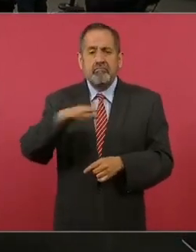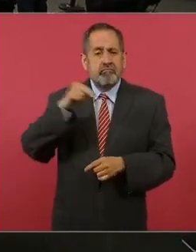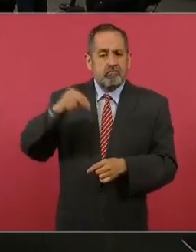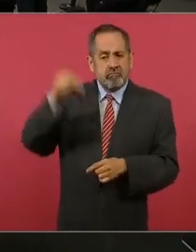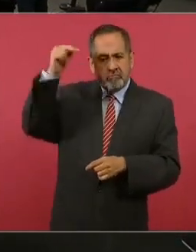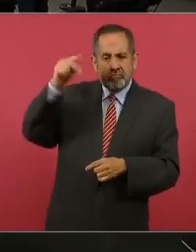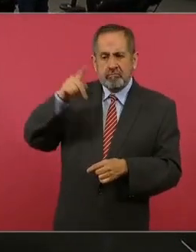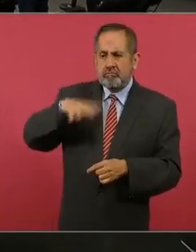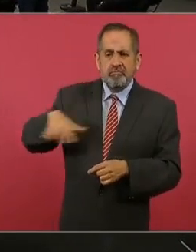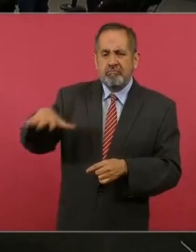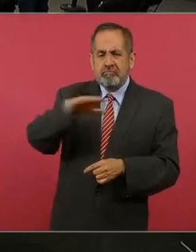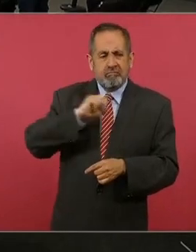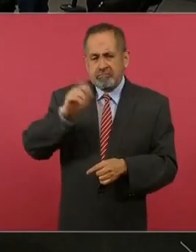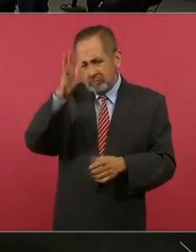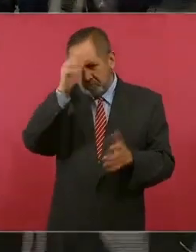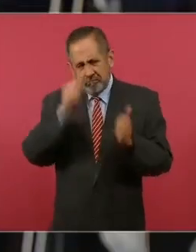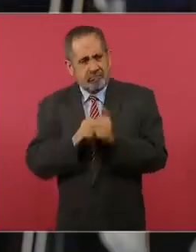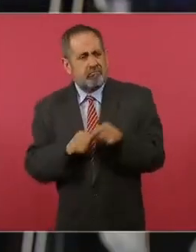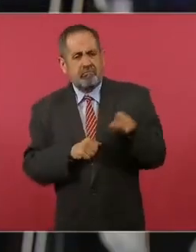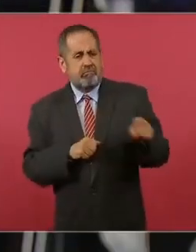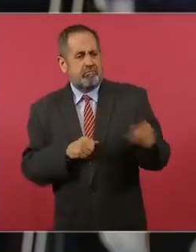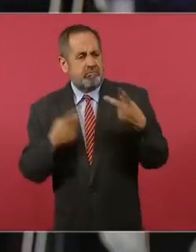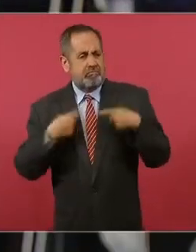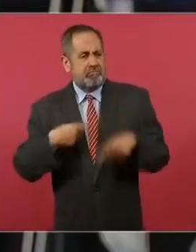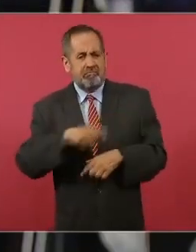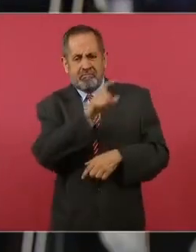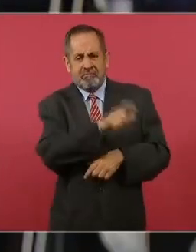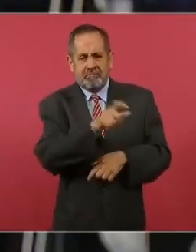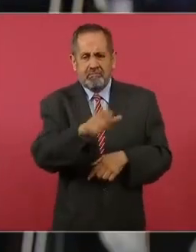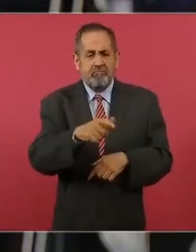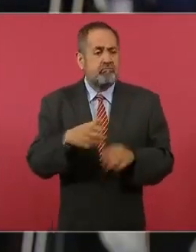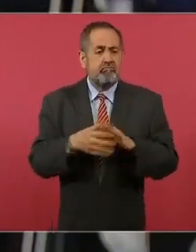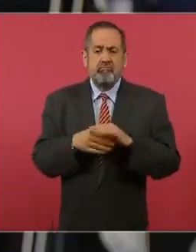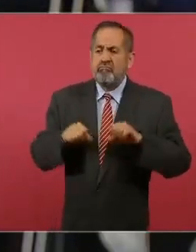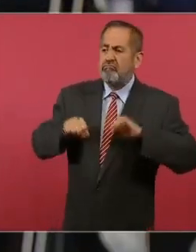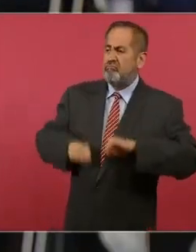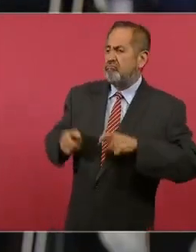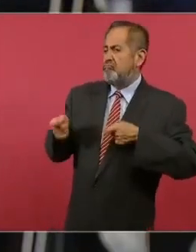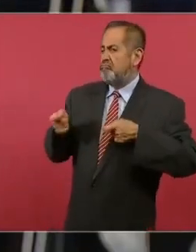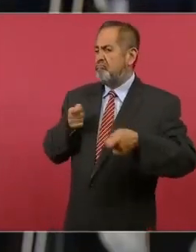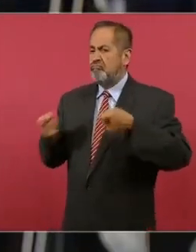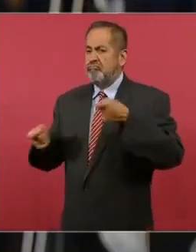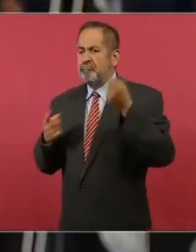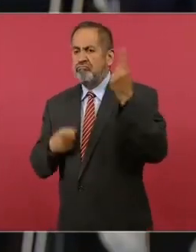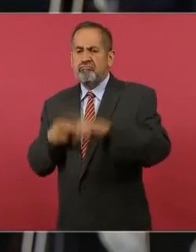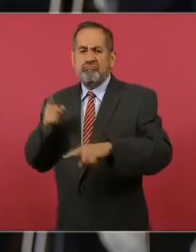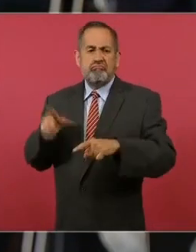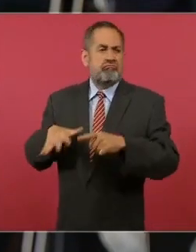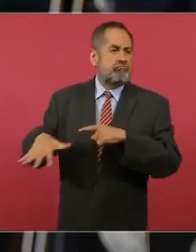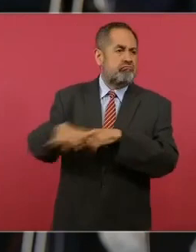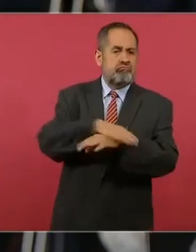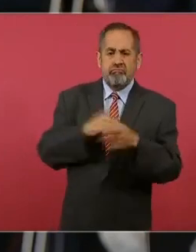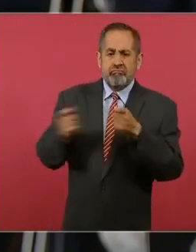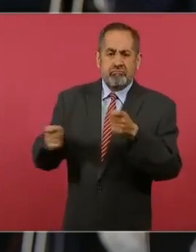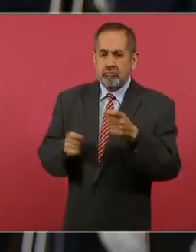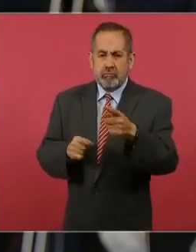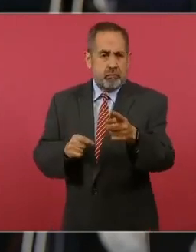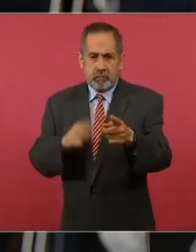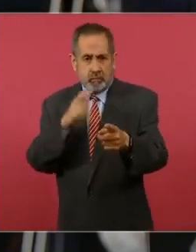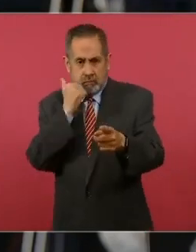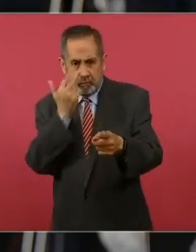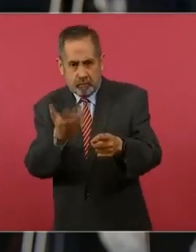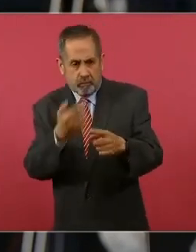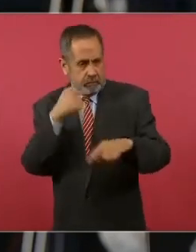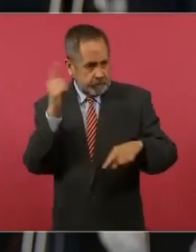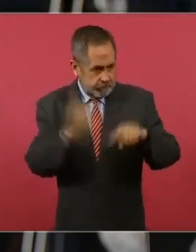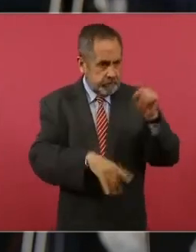ese desacuerdo con estas personas porque están llegando con una clara actitud de dominar y tener control aduanal, precisamente contra lo que usted está luchando,